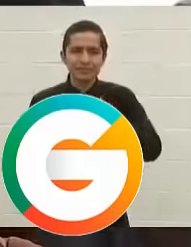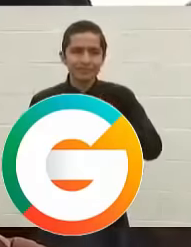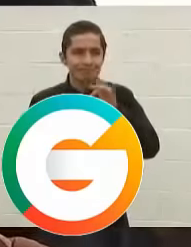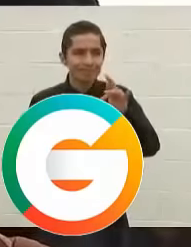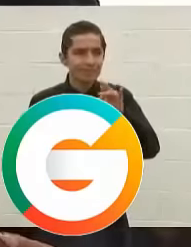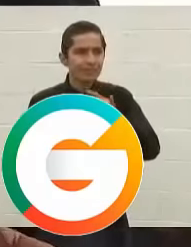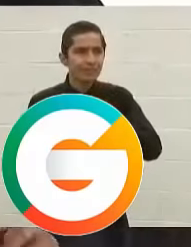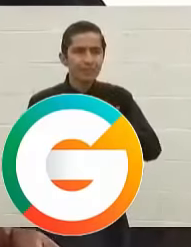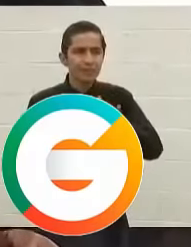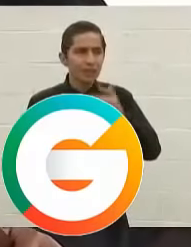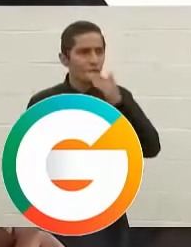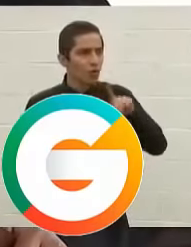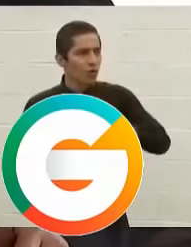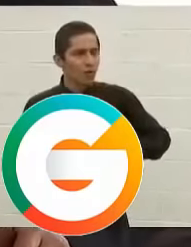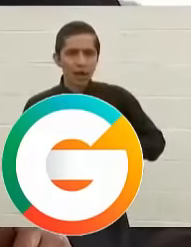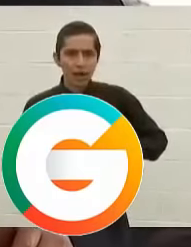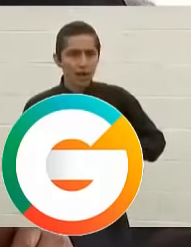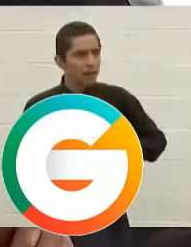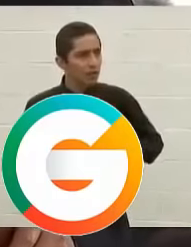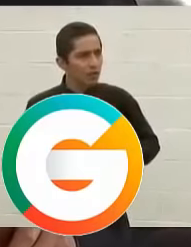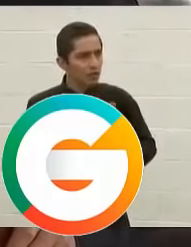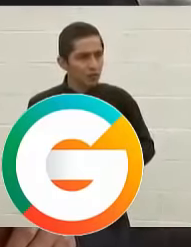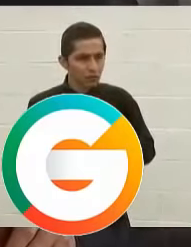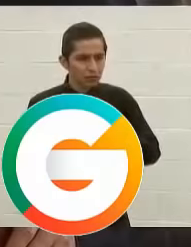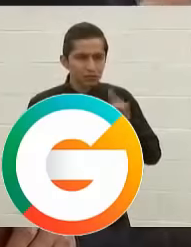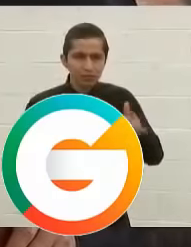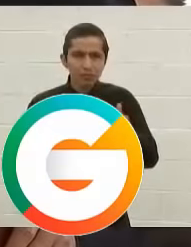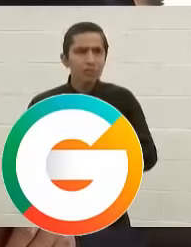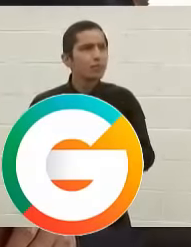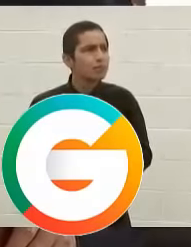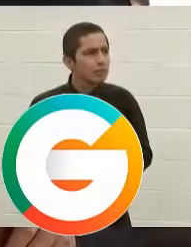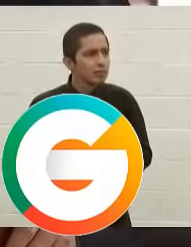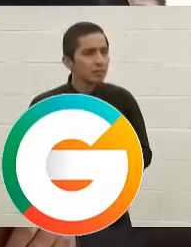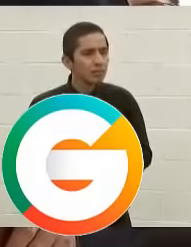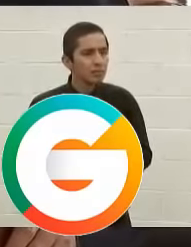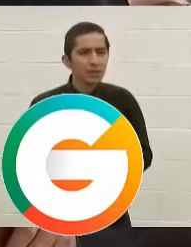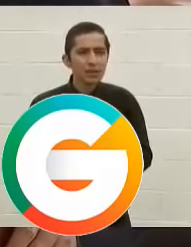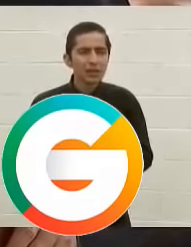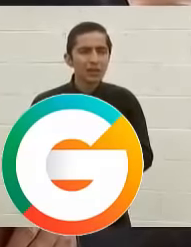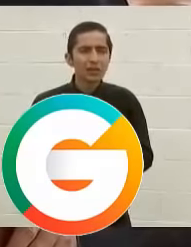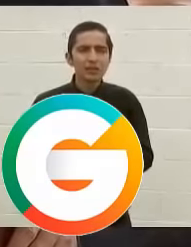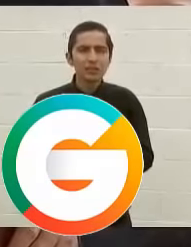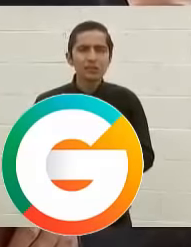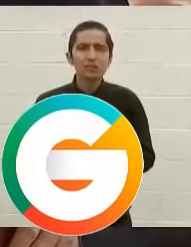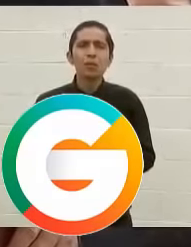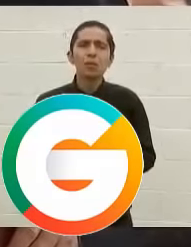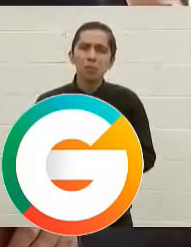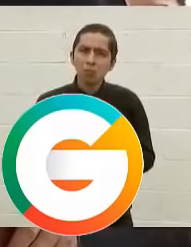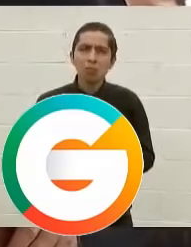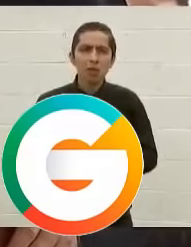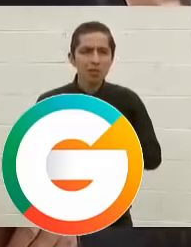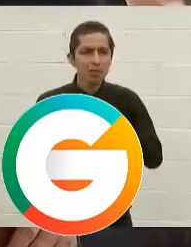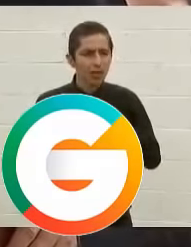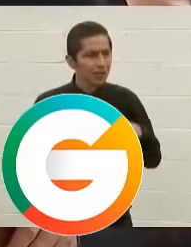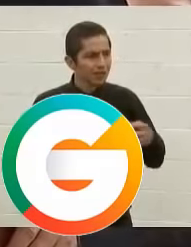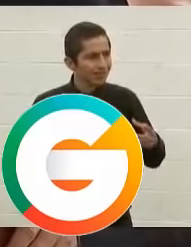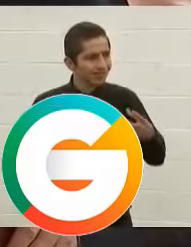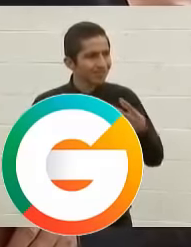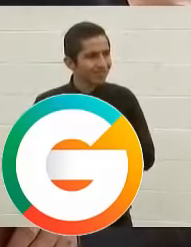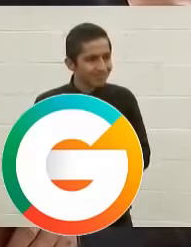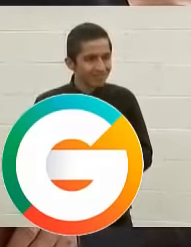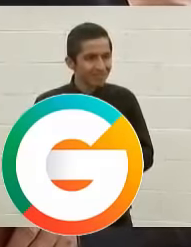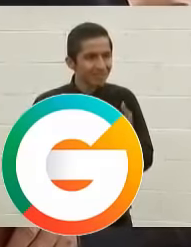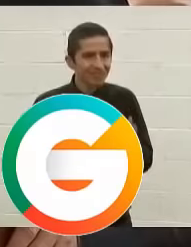agradecemos al señor gobernador, con quien mantenemos una estrecha coordinación,